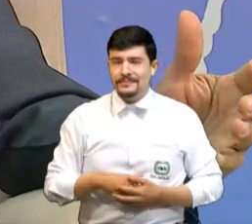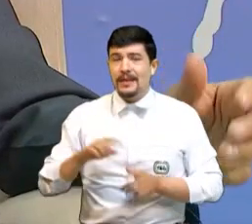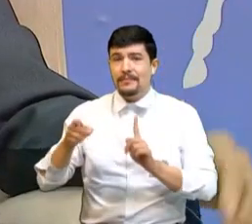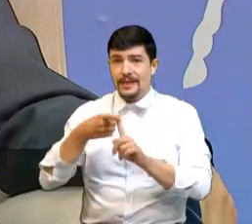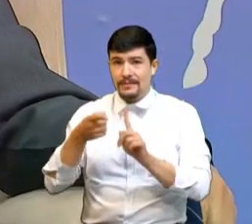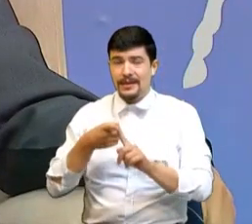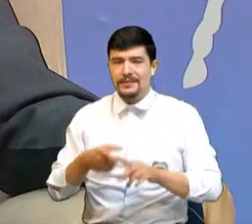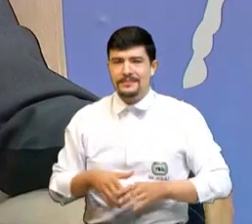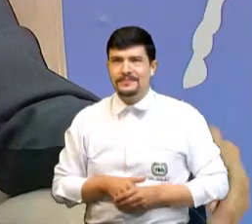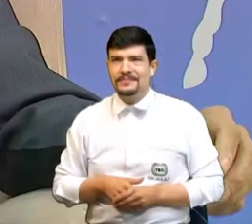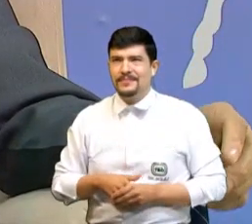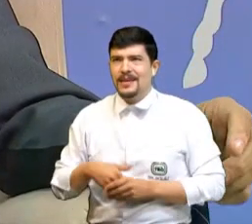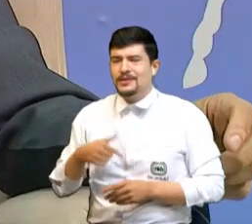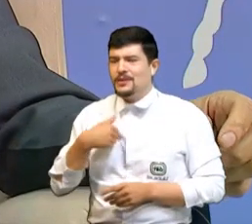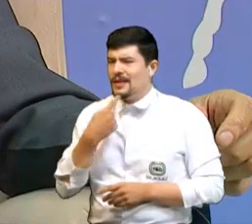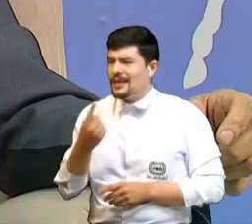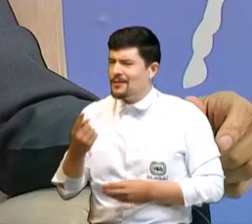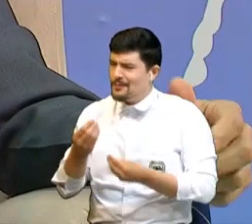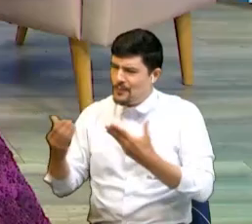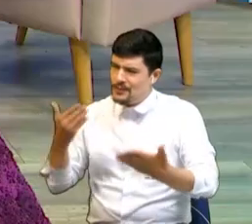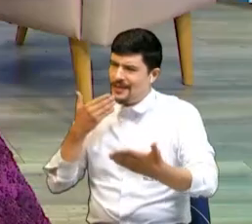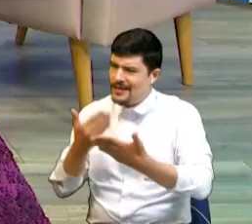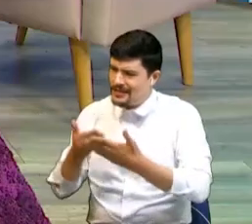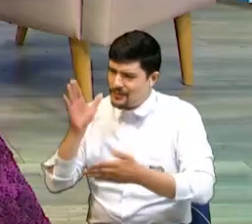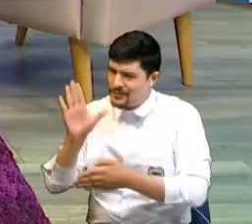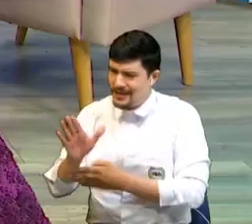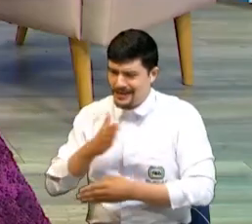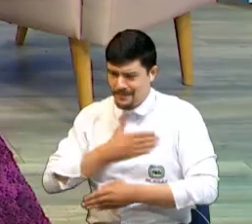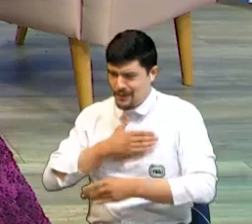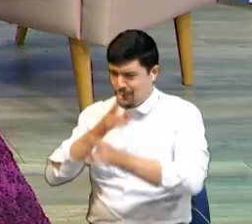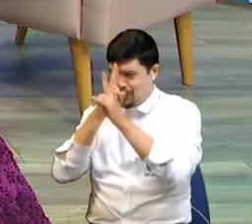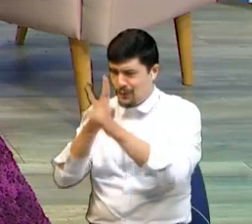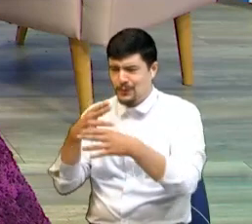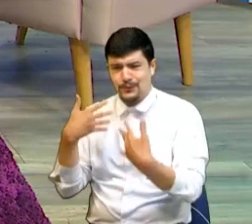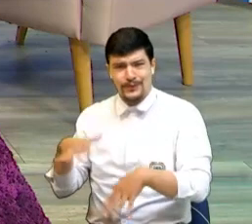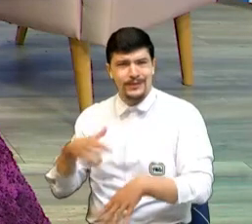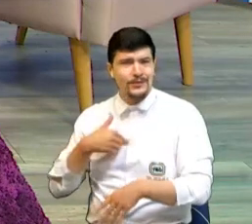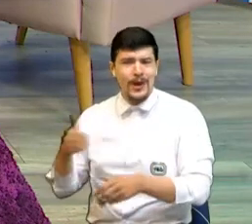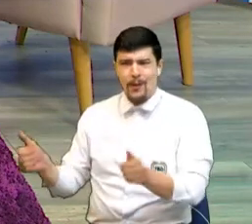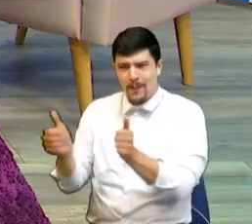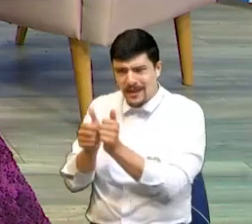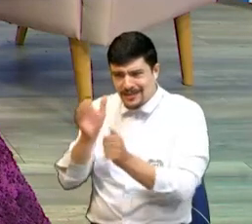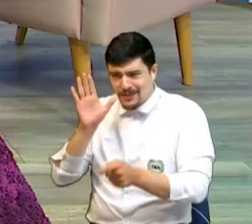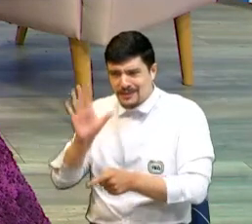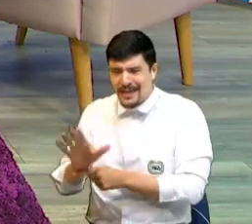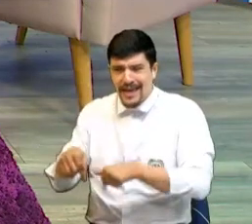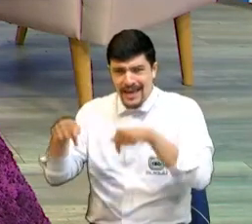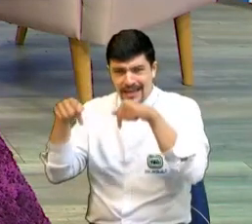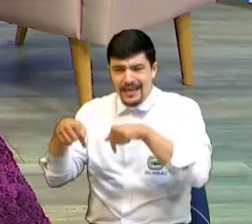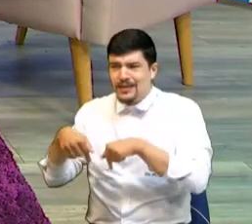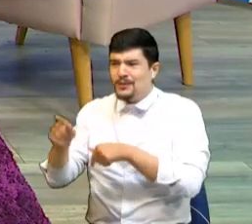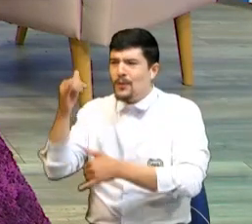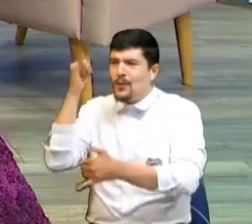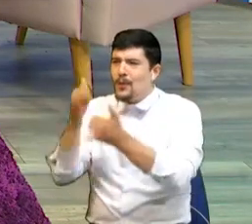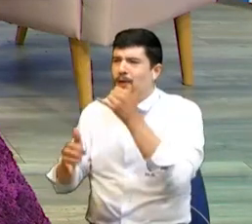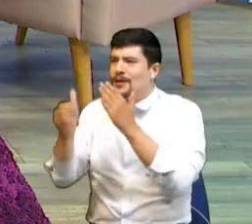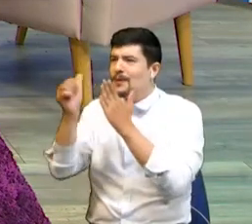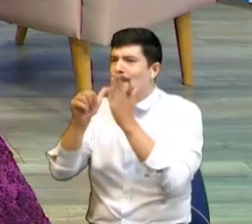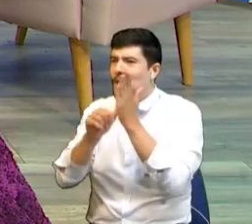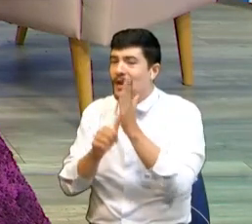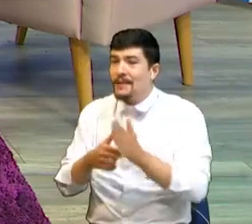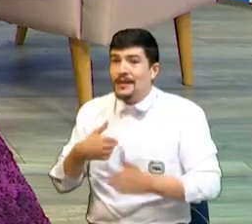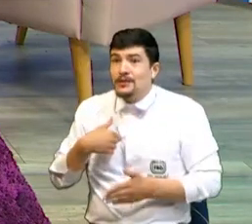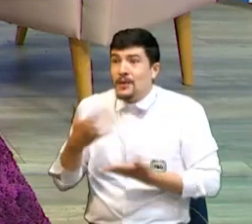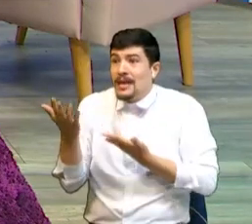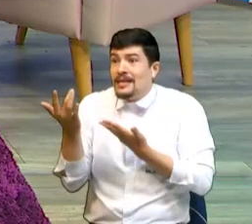todo, igualmente reiterándole el agradecimiento, y para mí es un honor haberlo acompañado y en este su último programa, y